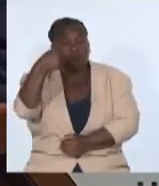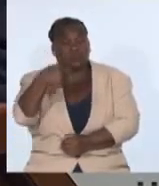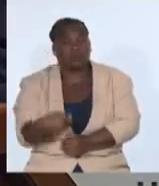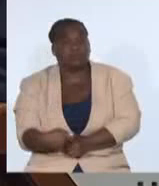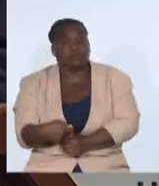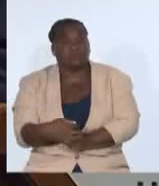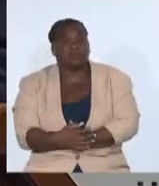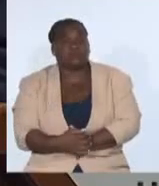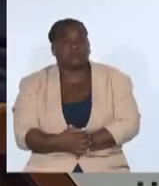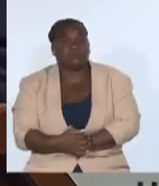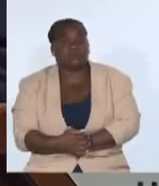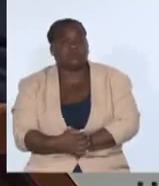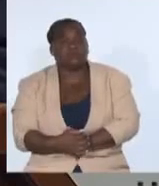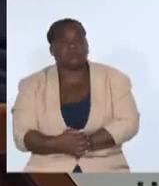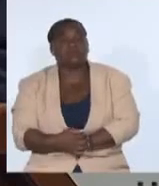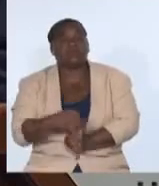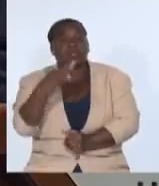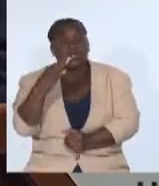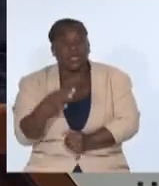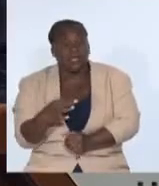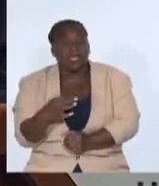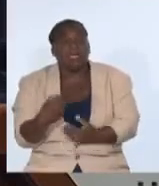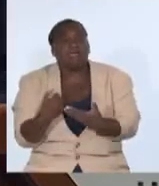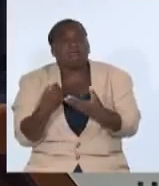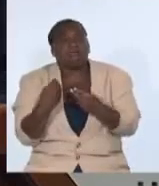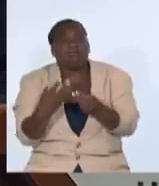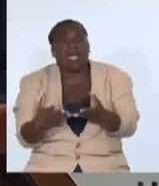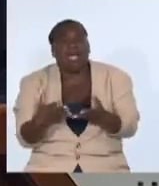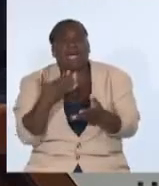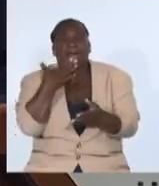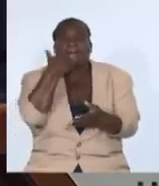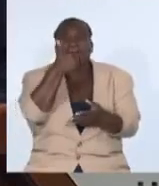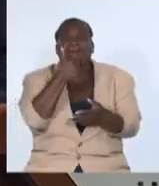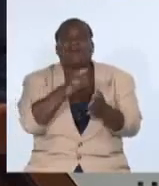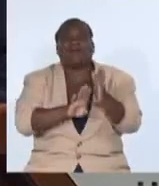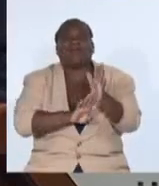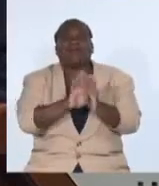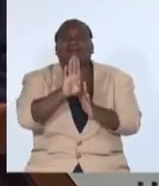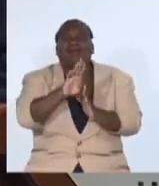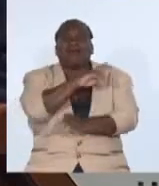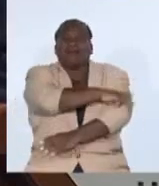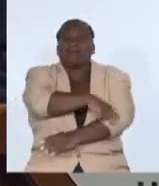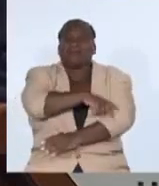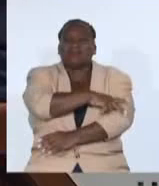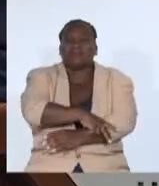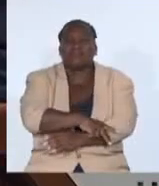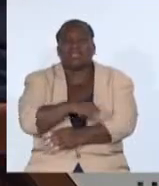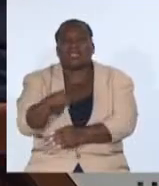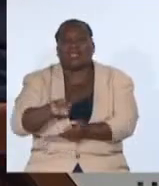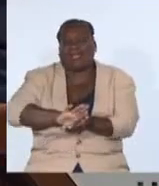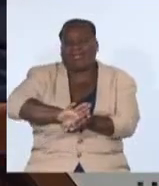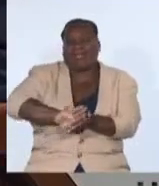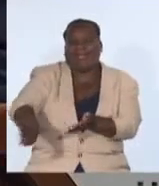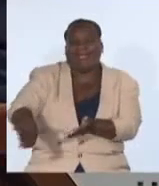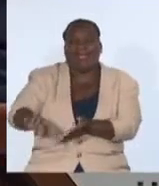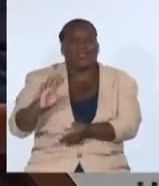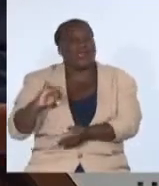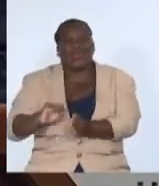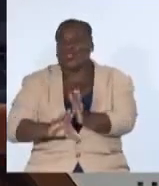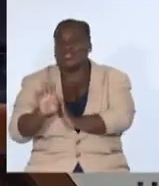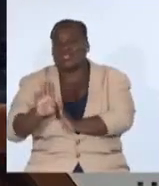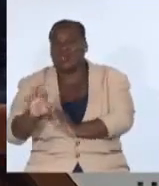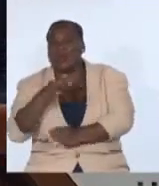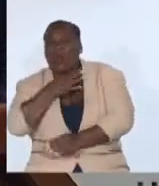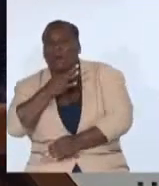que perpetúa condiciones de privilegio para los países desarrollados y relega condiciones de sus desarrollos